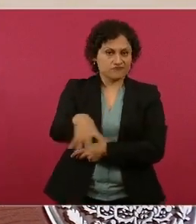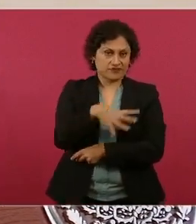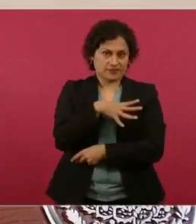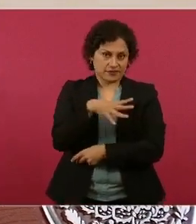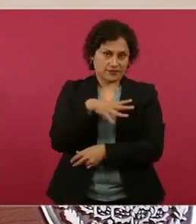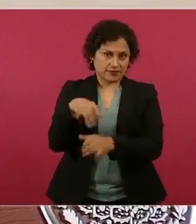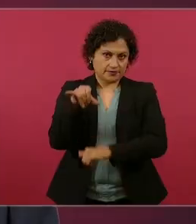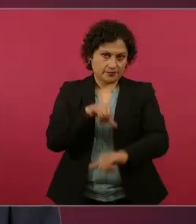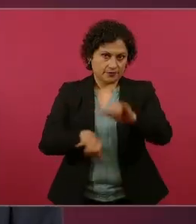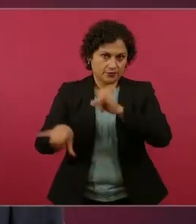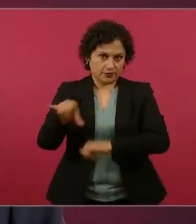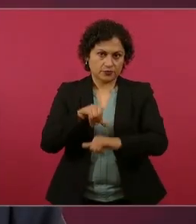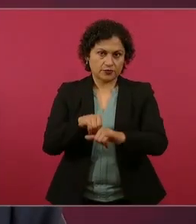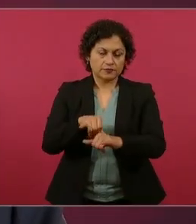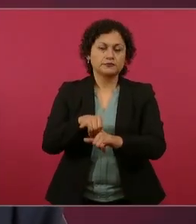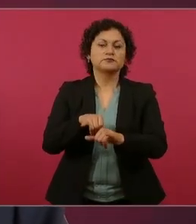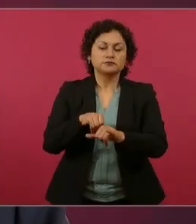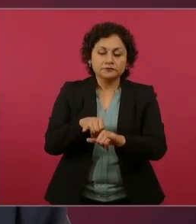más coordinación